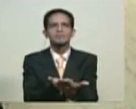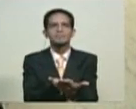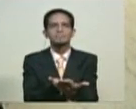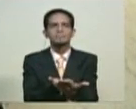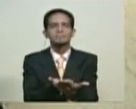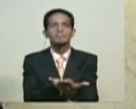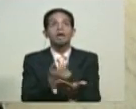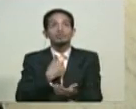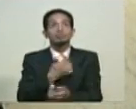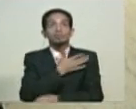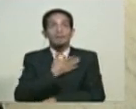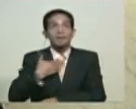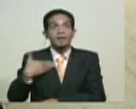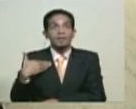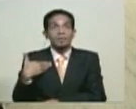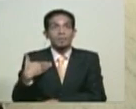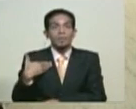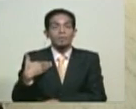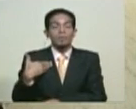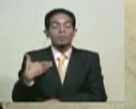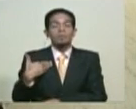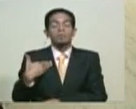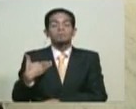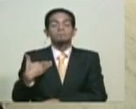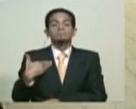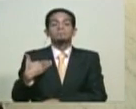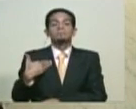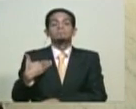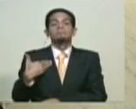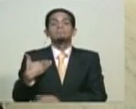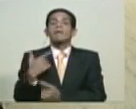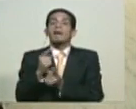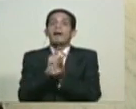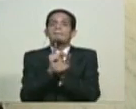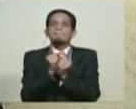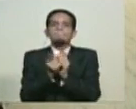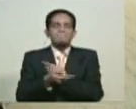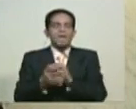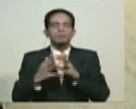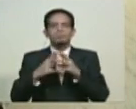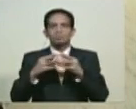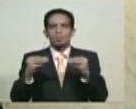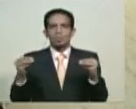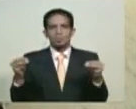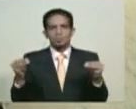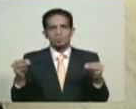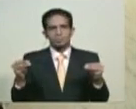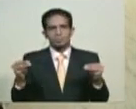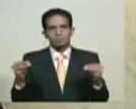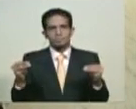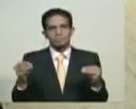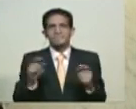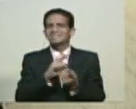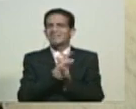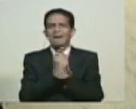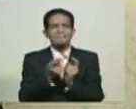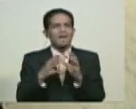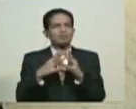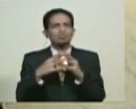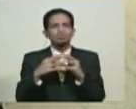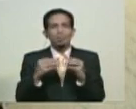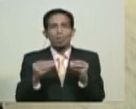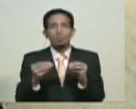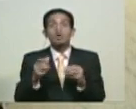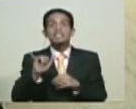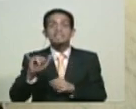Estoy dispuesto, muy dispuesto, a cambiarlo todo, a cambiar todo lo que haya que cambiar y a